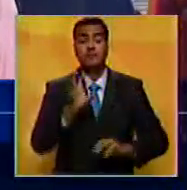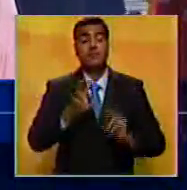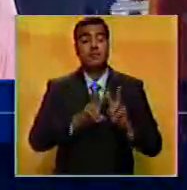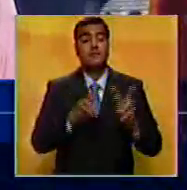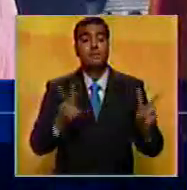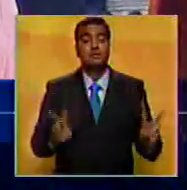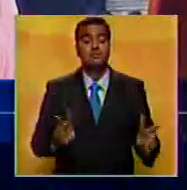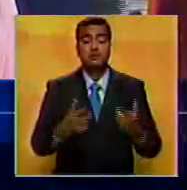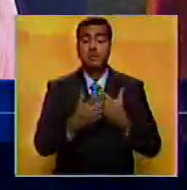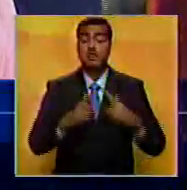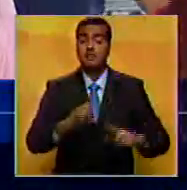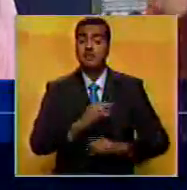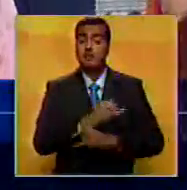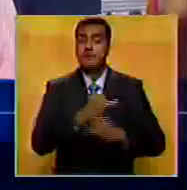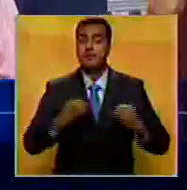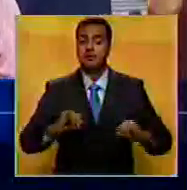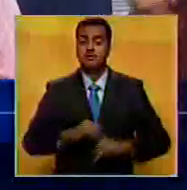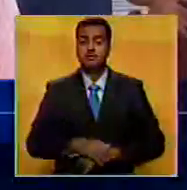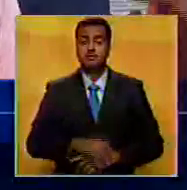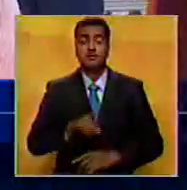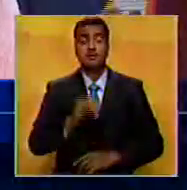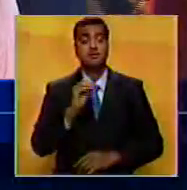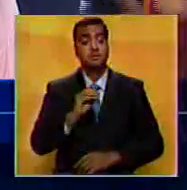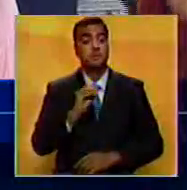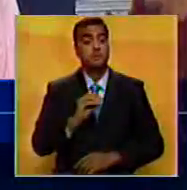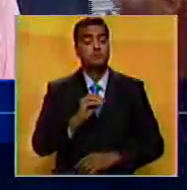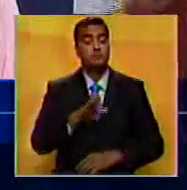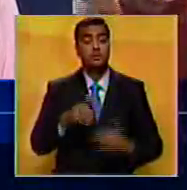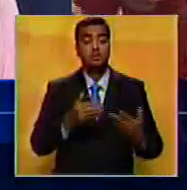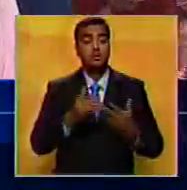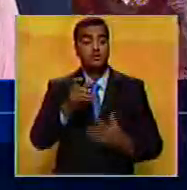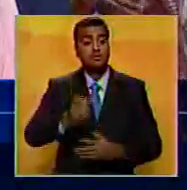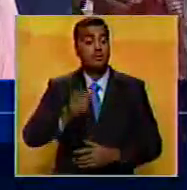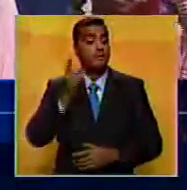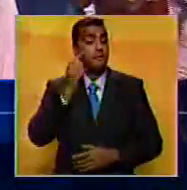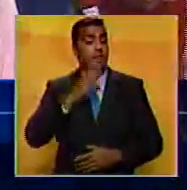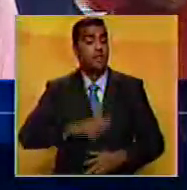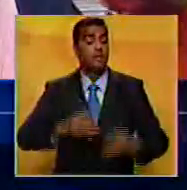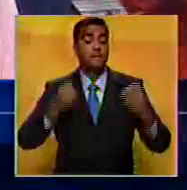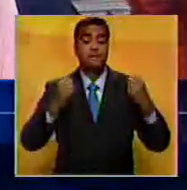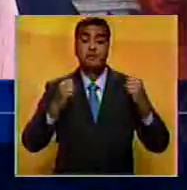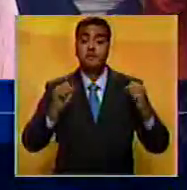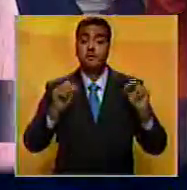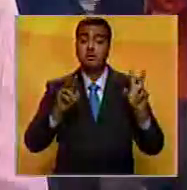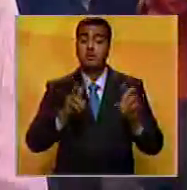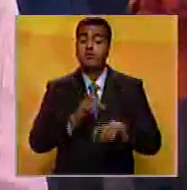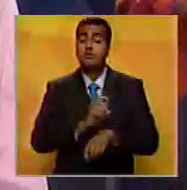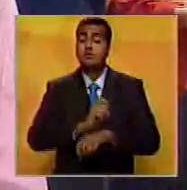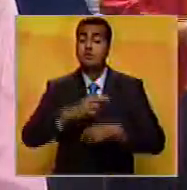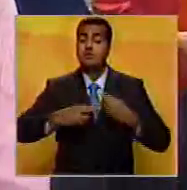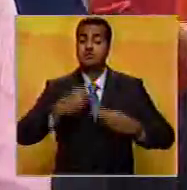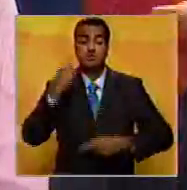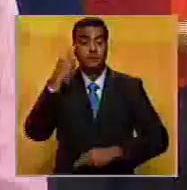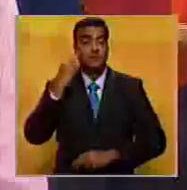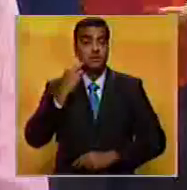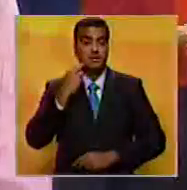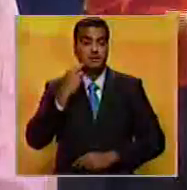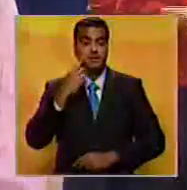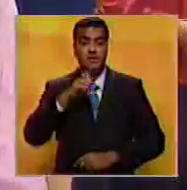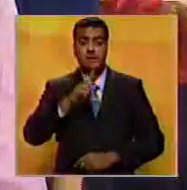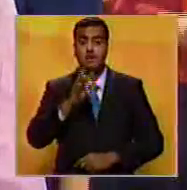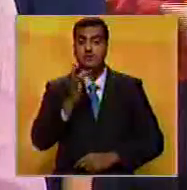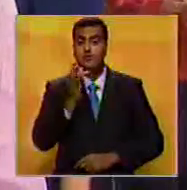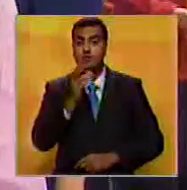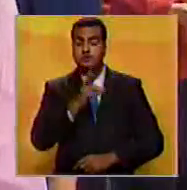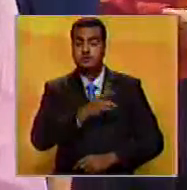paz, libre e independiente. También llamó a los movimientos de mujeres a estar preparados para la nueva etapa de la revolución bolivariana. Desde la